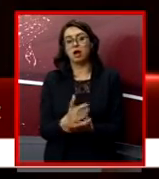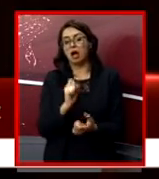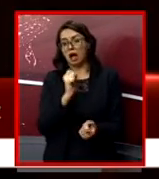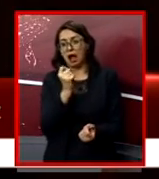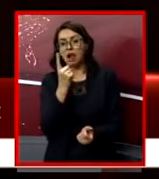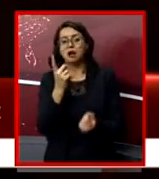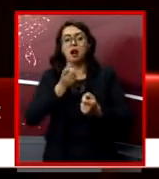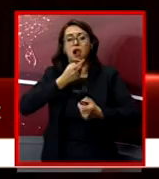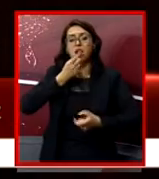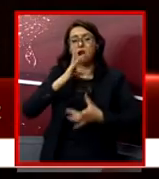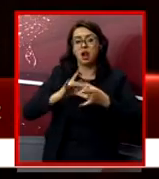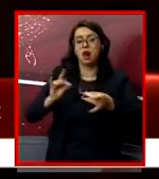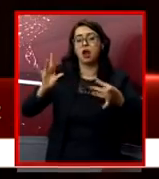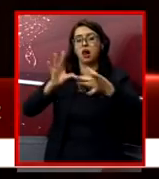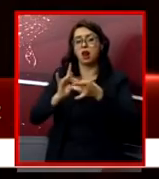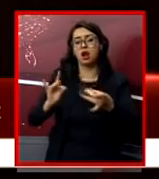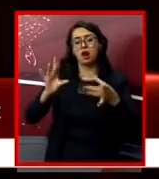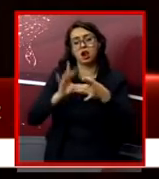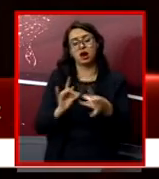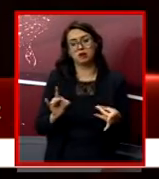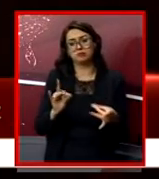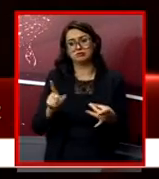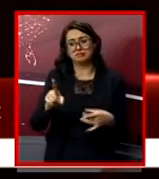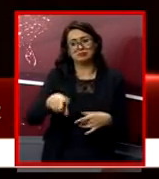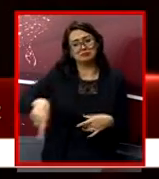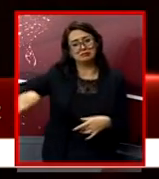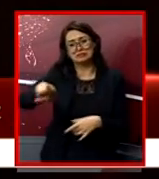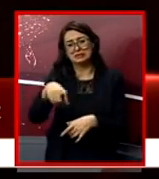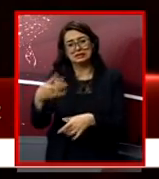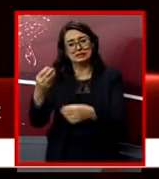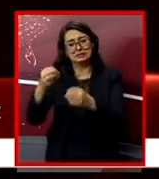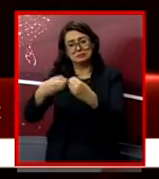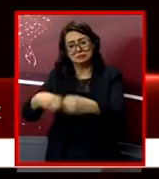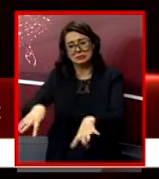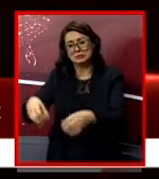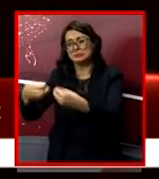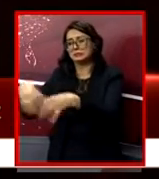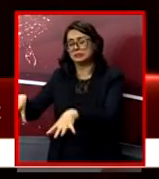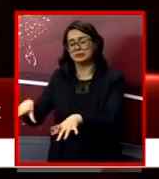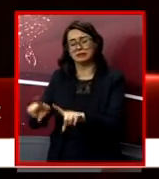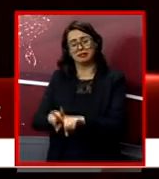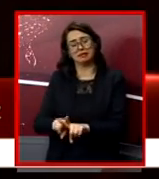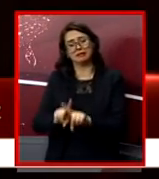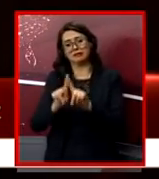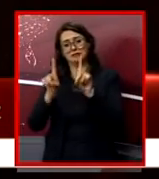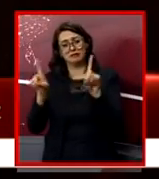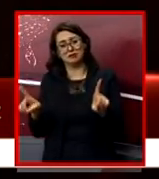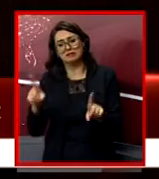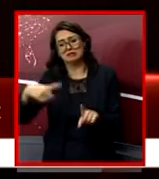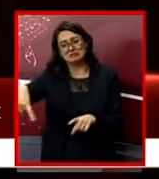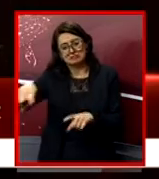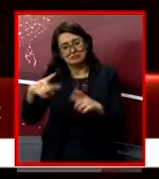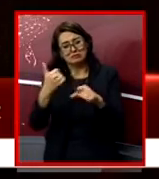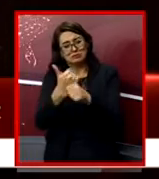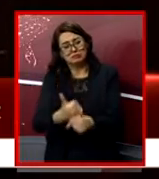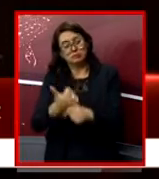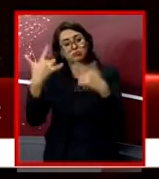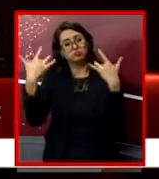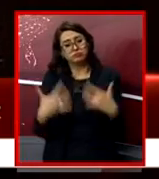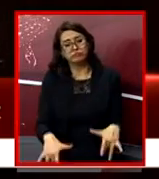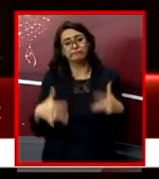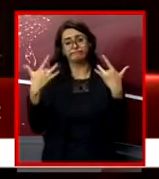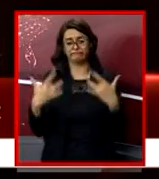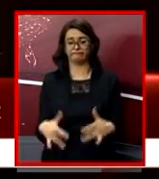palabras que basten para describir las irreparables pérdidas, el dolor de las víctimas y